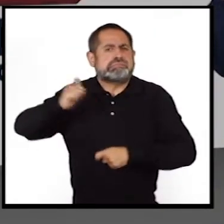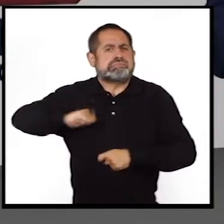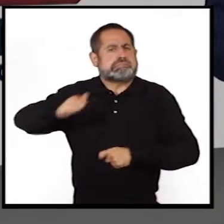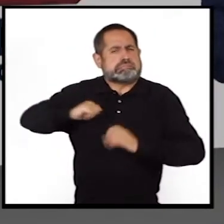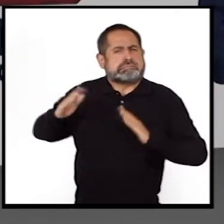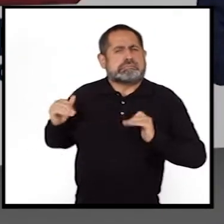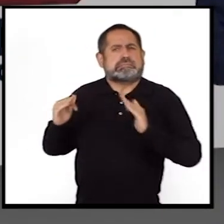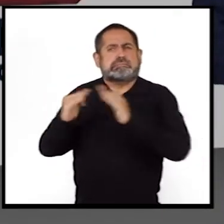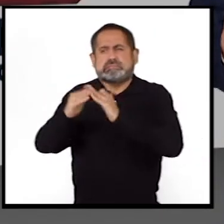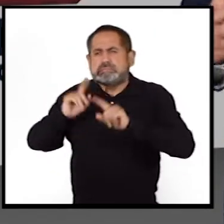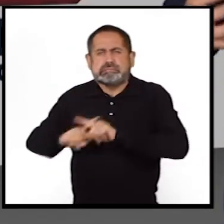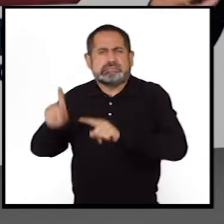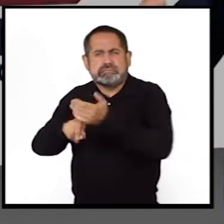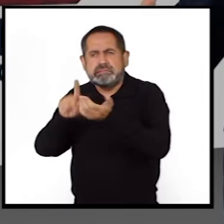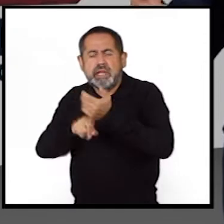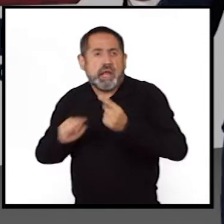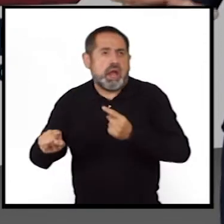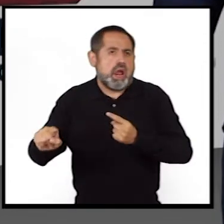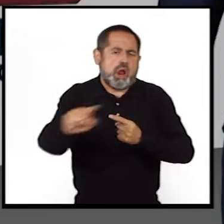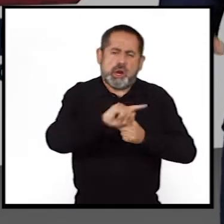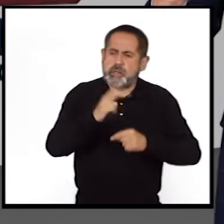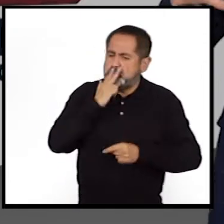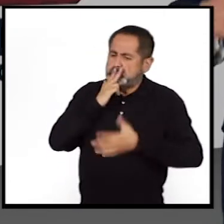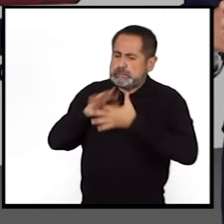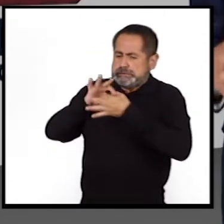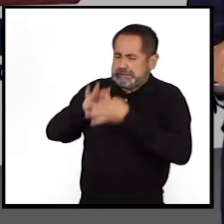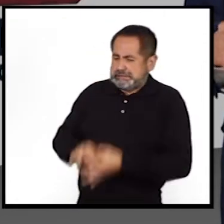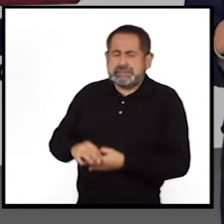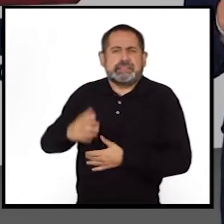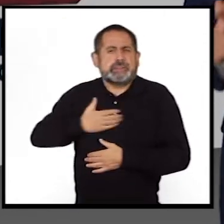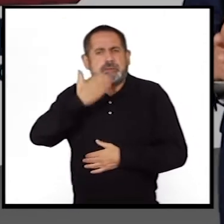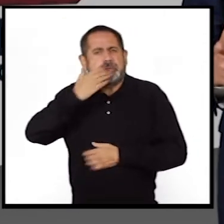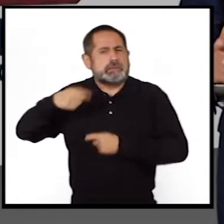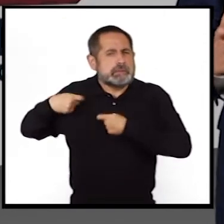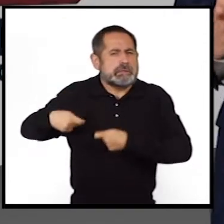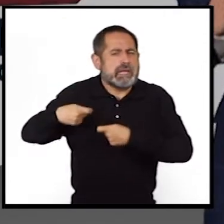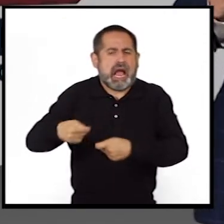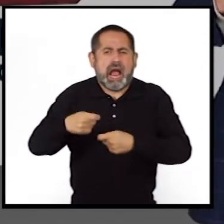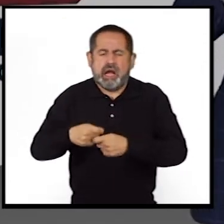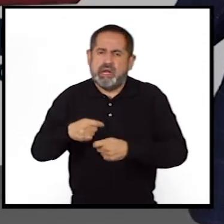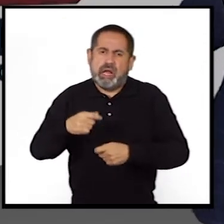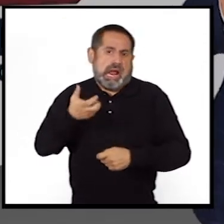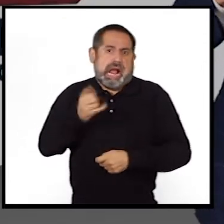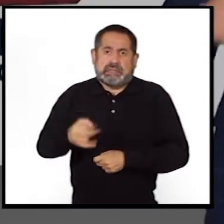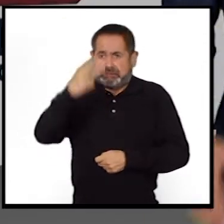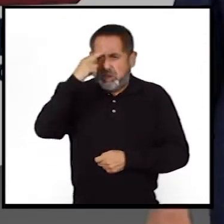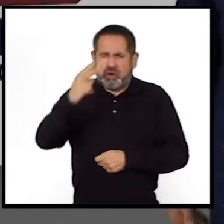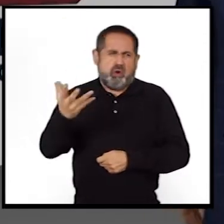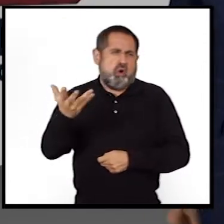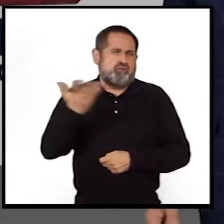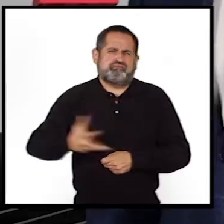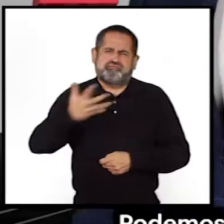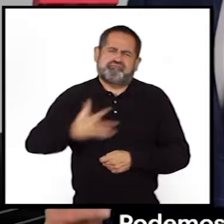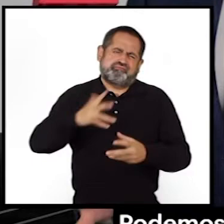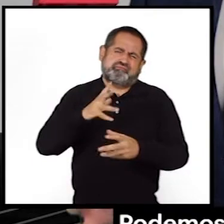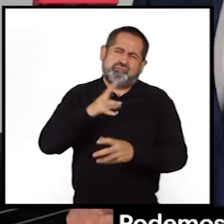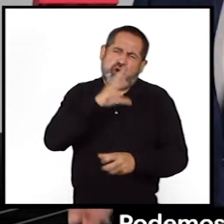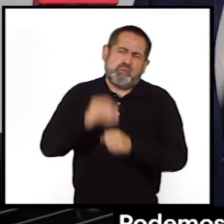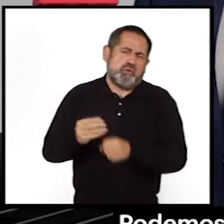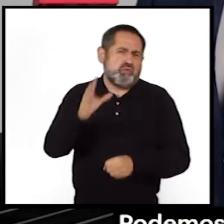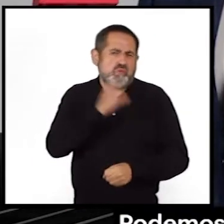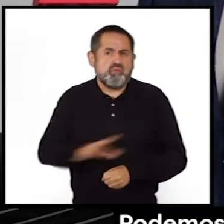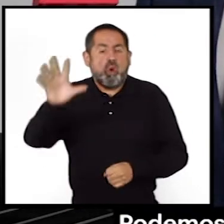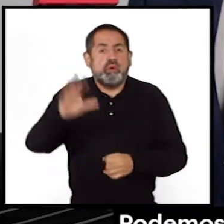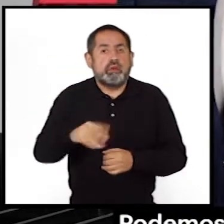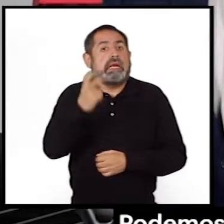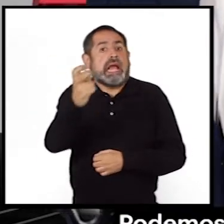como prehispánicas, que nos arraigan más a nuestra herencia mixta que ha hecho grande a nuestro país. Podemos decir